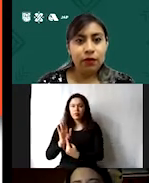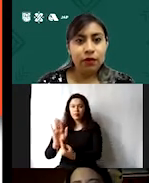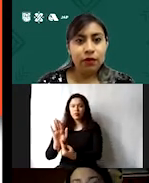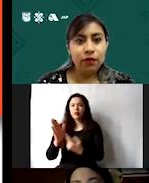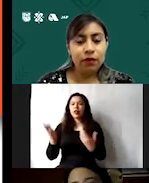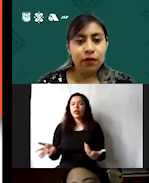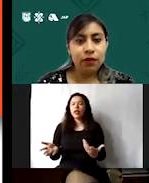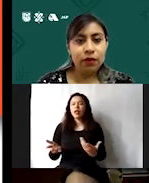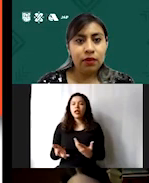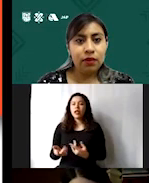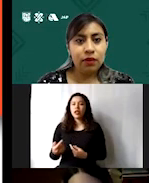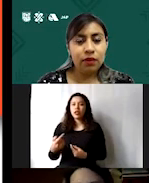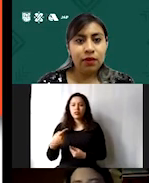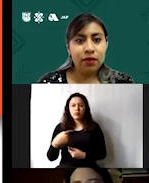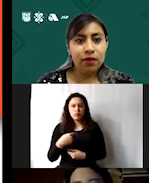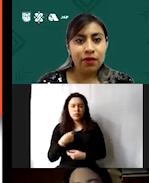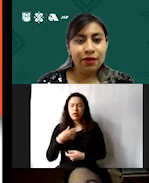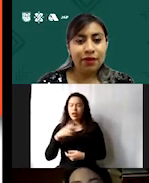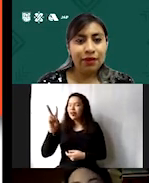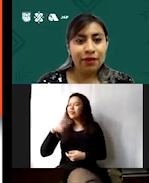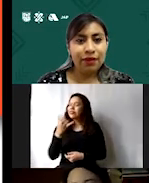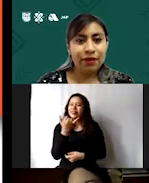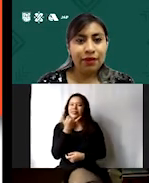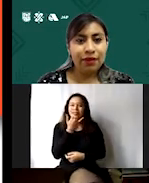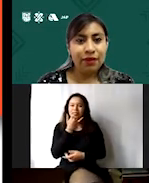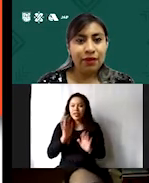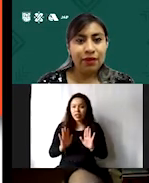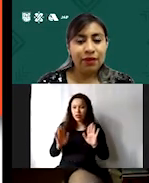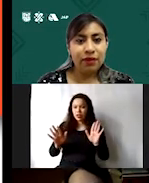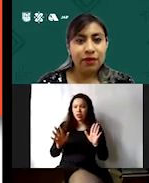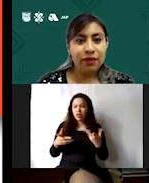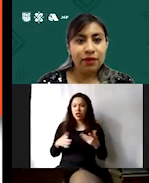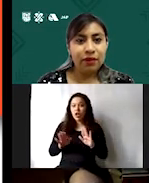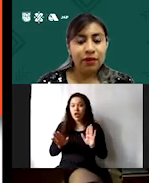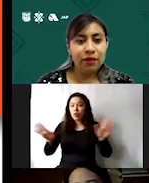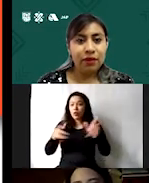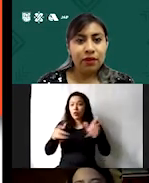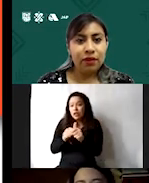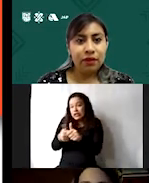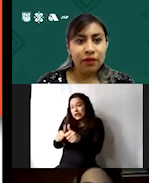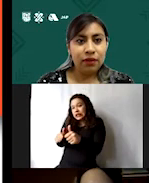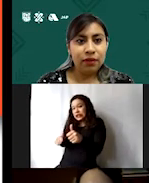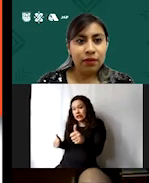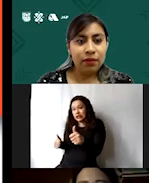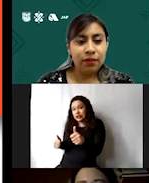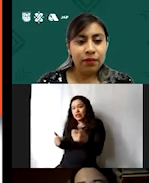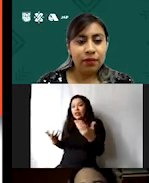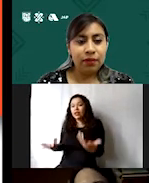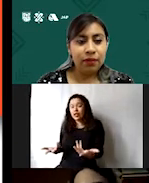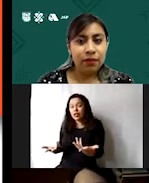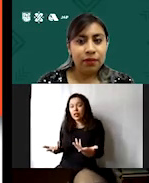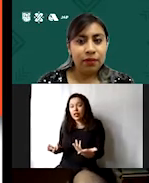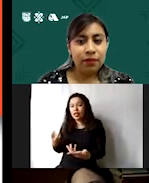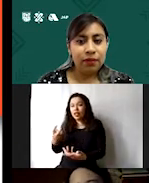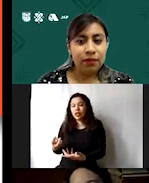Y yo, me disculpo, pues se me retrasó un vuelo la semana pasada y esa parte